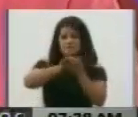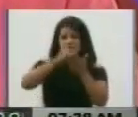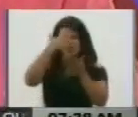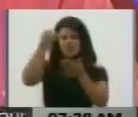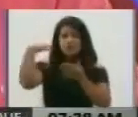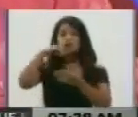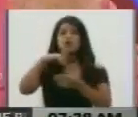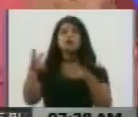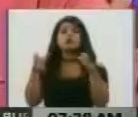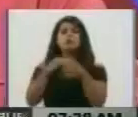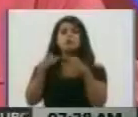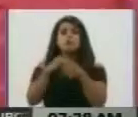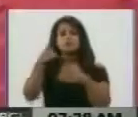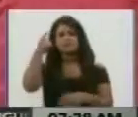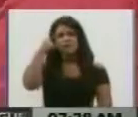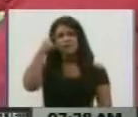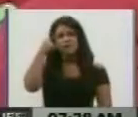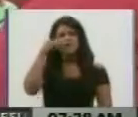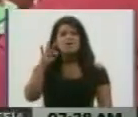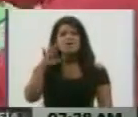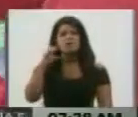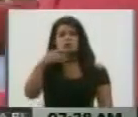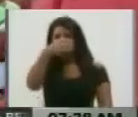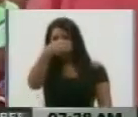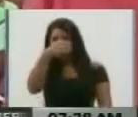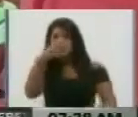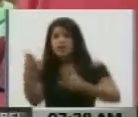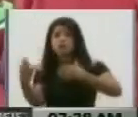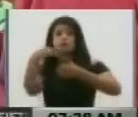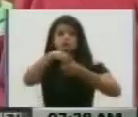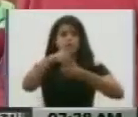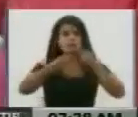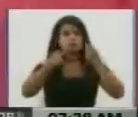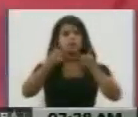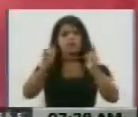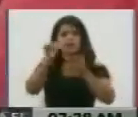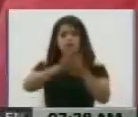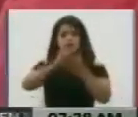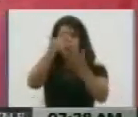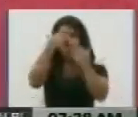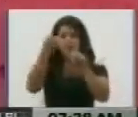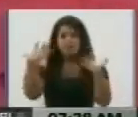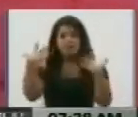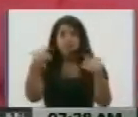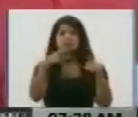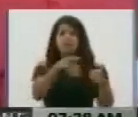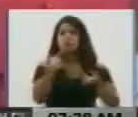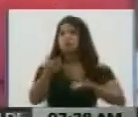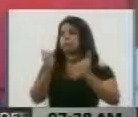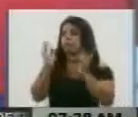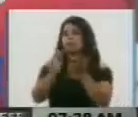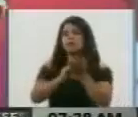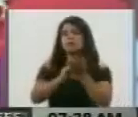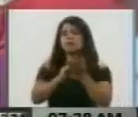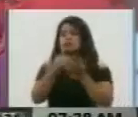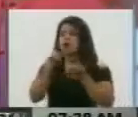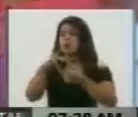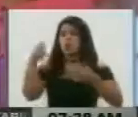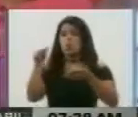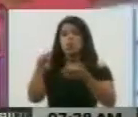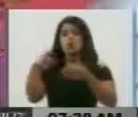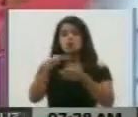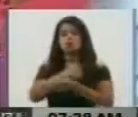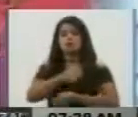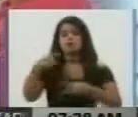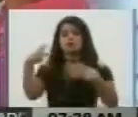Frente Farabundo Martí a la vida política. Le bloquean la capacidad del gobierno salvadoreño del Frente Farabundo Martí de acceder al